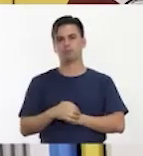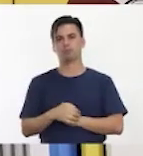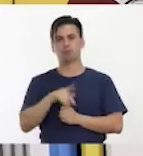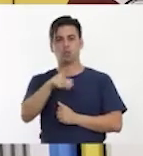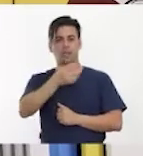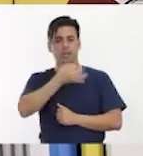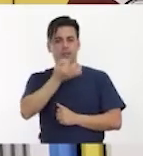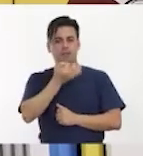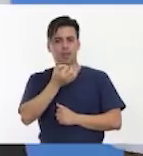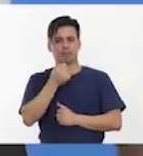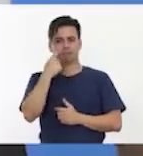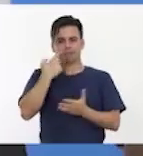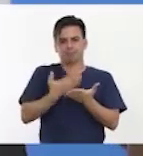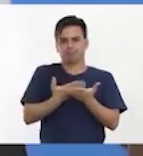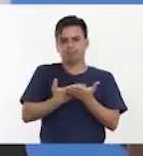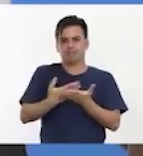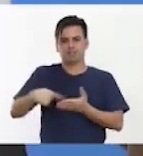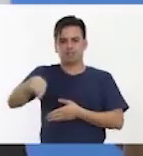ese periodo.